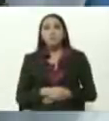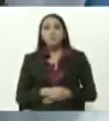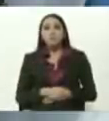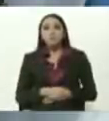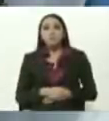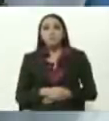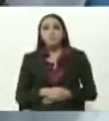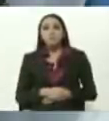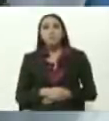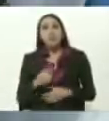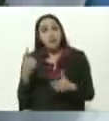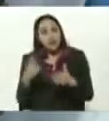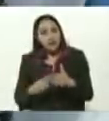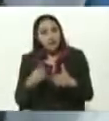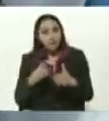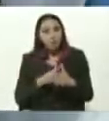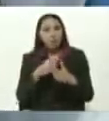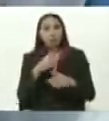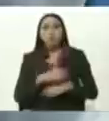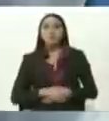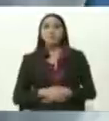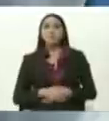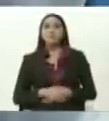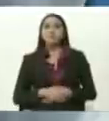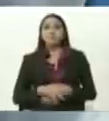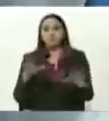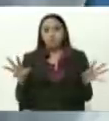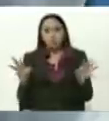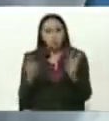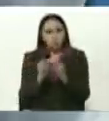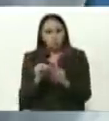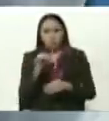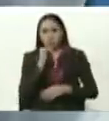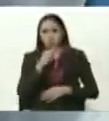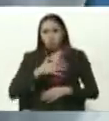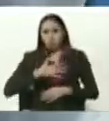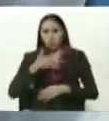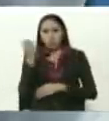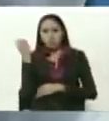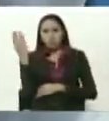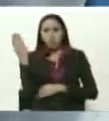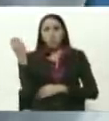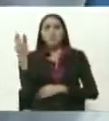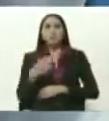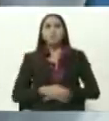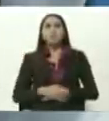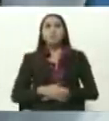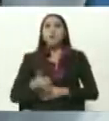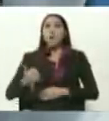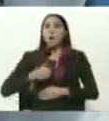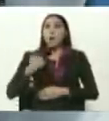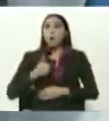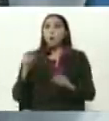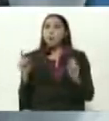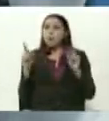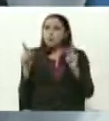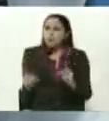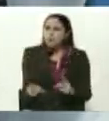En tal sentido, pues, y ya así para terminar, también quisiera aprovechar la oportunidad